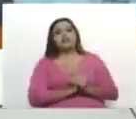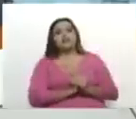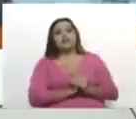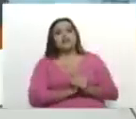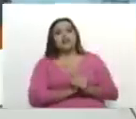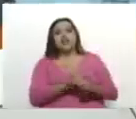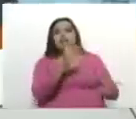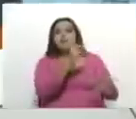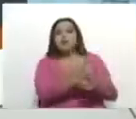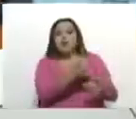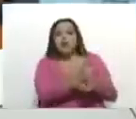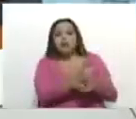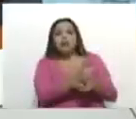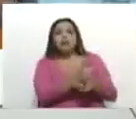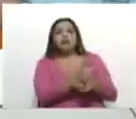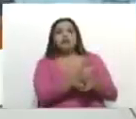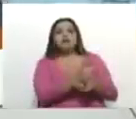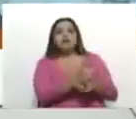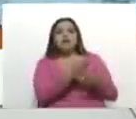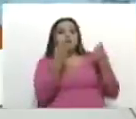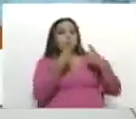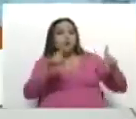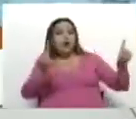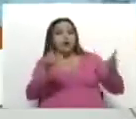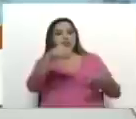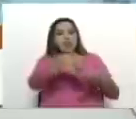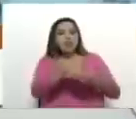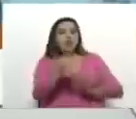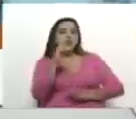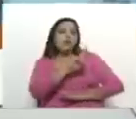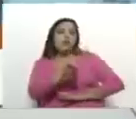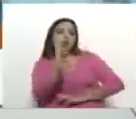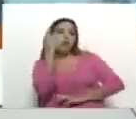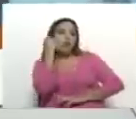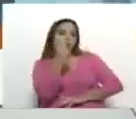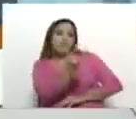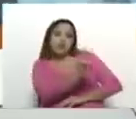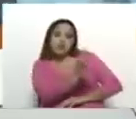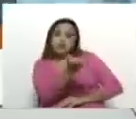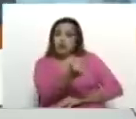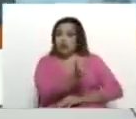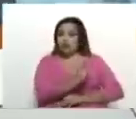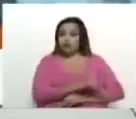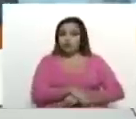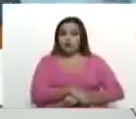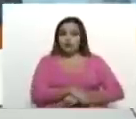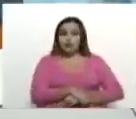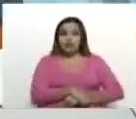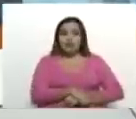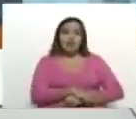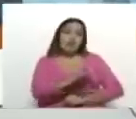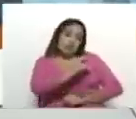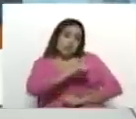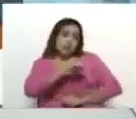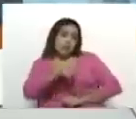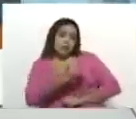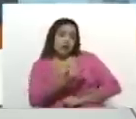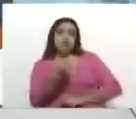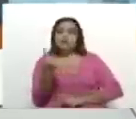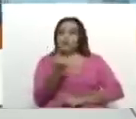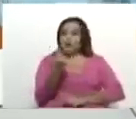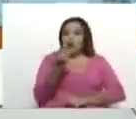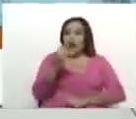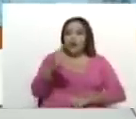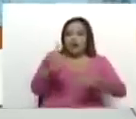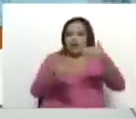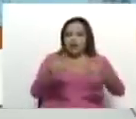competitivas y democráticas en la República bolivariana de Venezuela increíbles solamente creen las elecciones